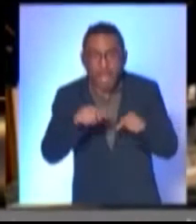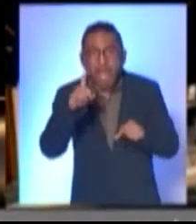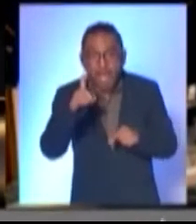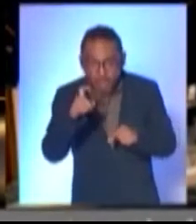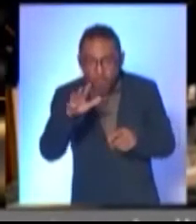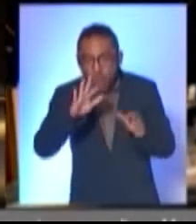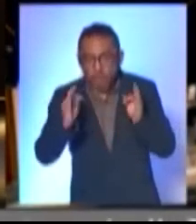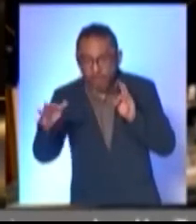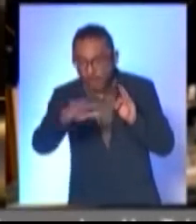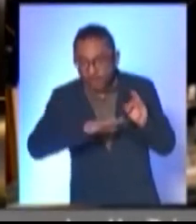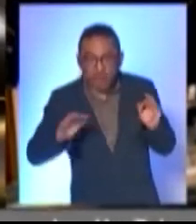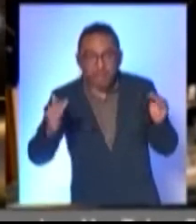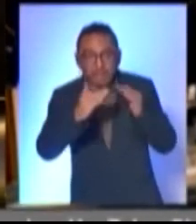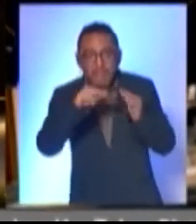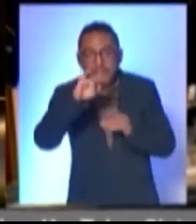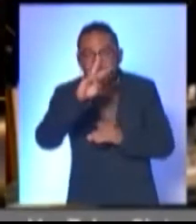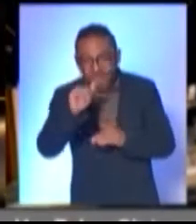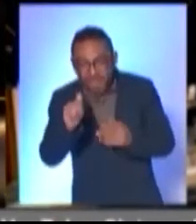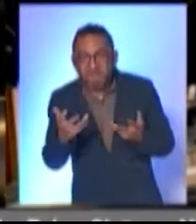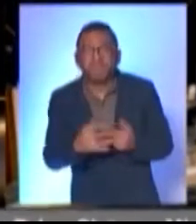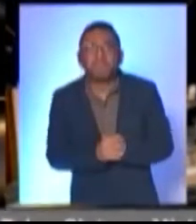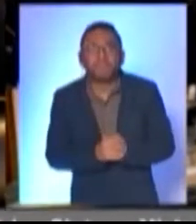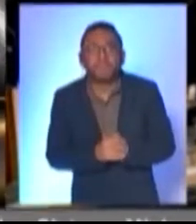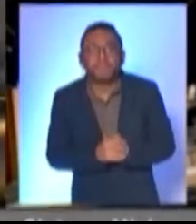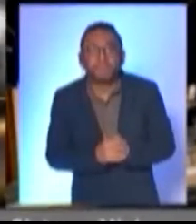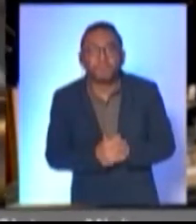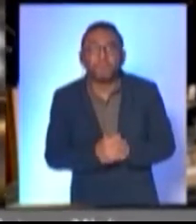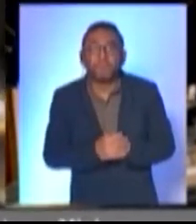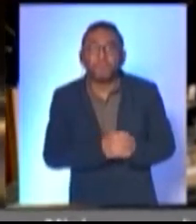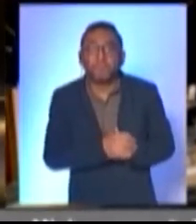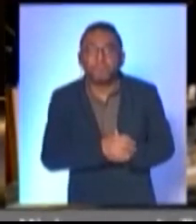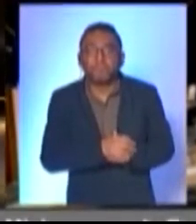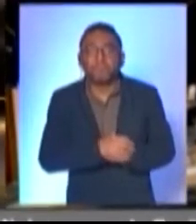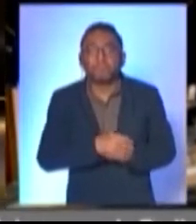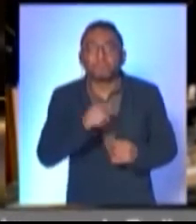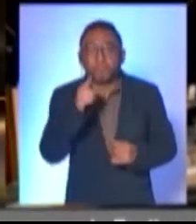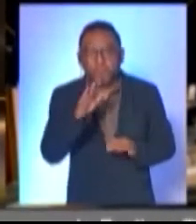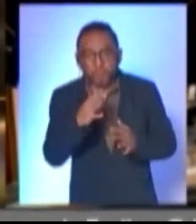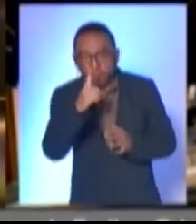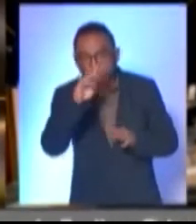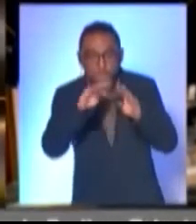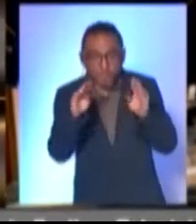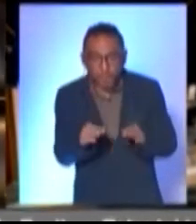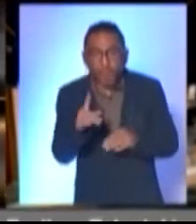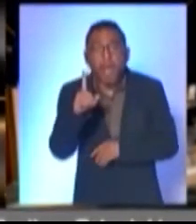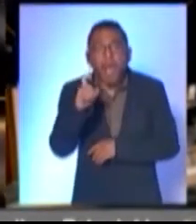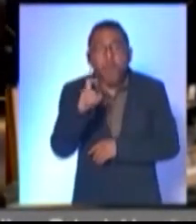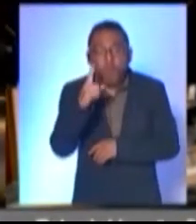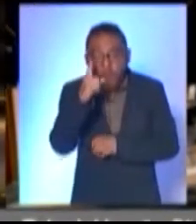y el Cerro de la Nieve, etcétera, y nos llega aproximadamente un metro de agua al